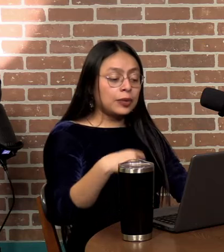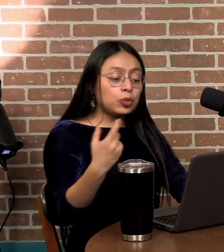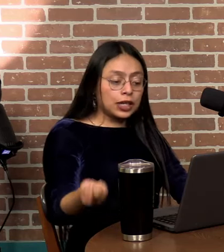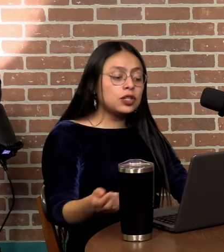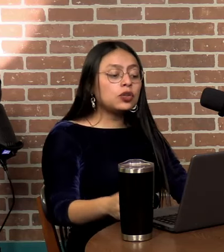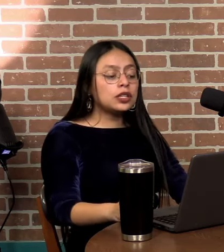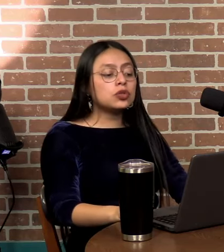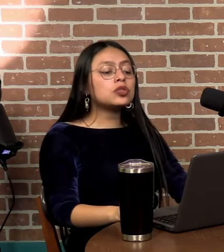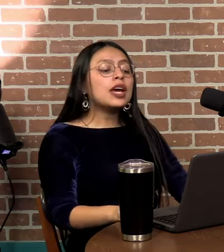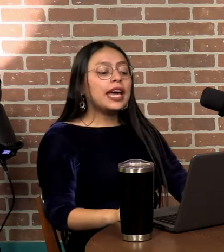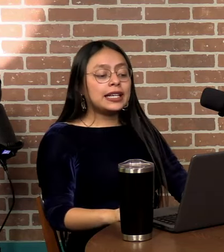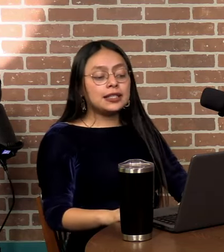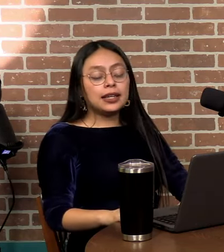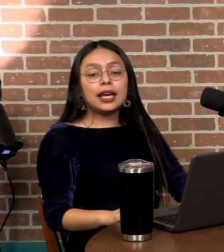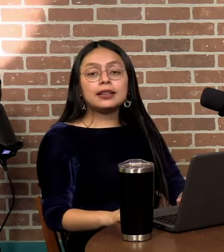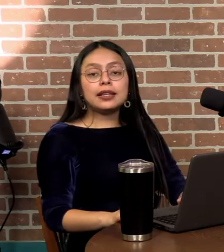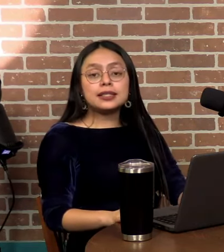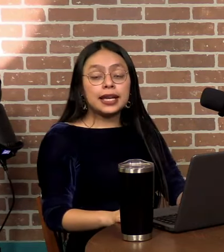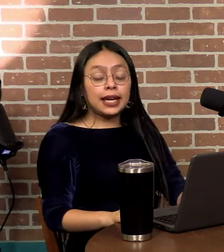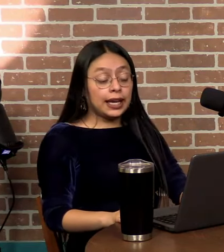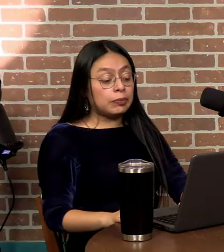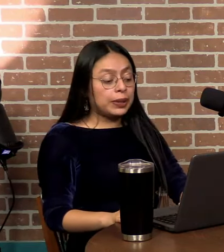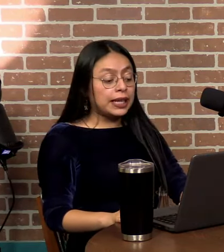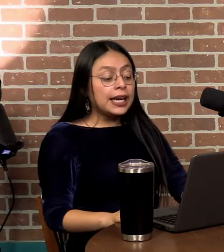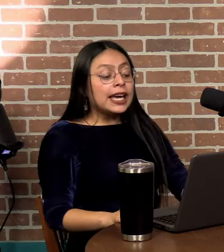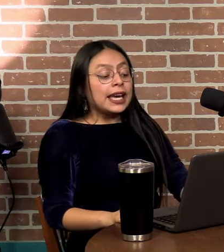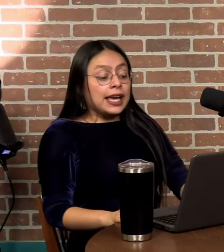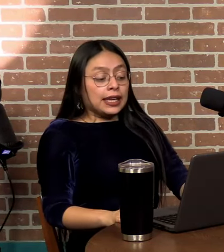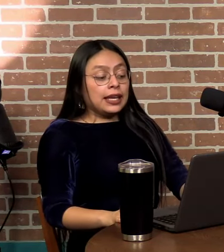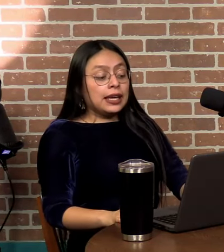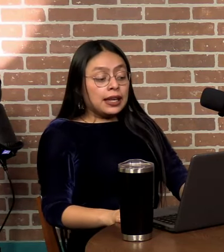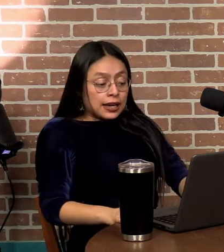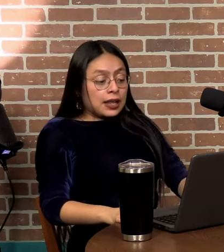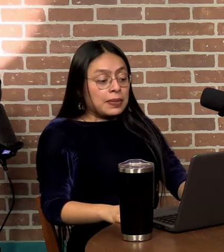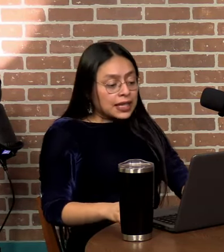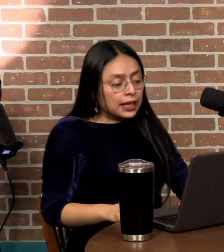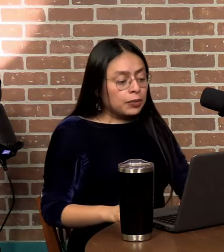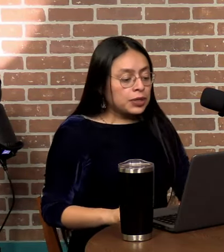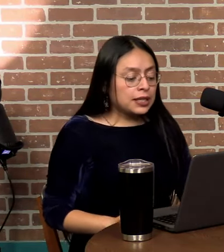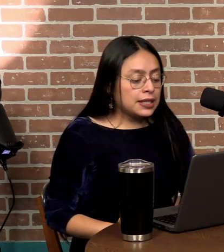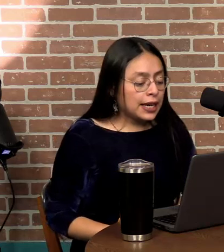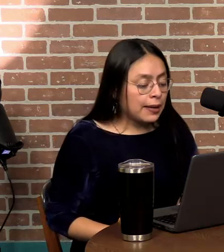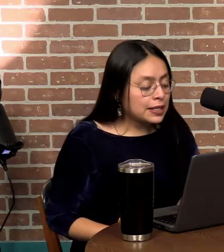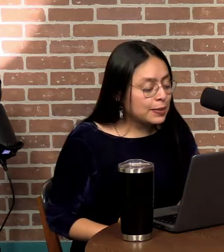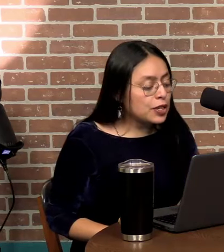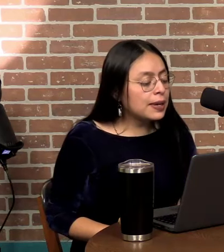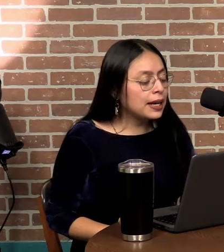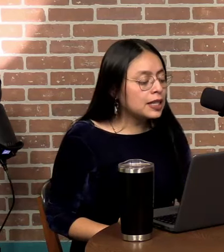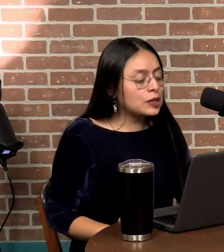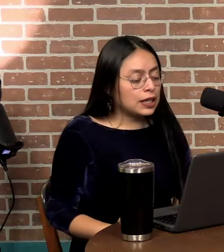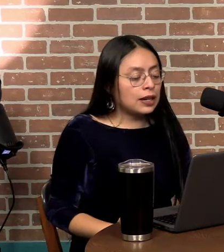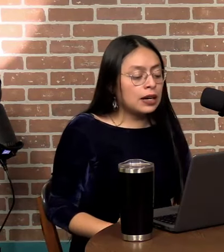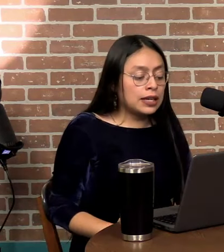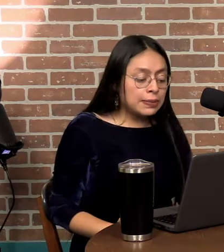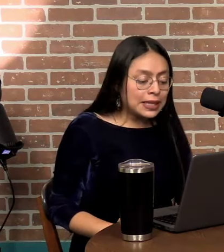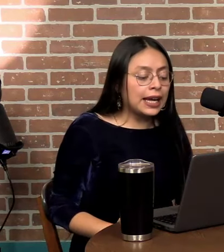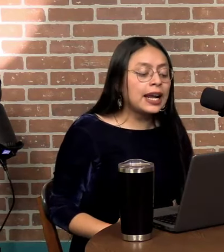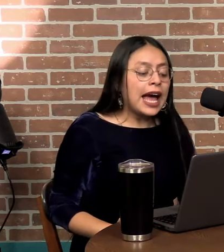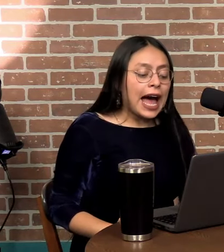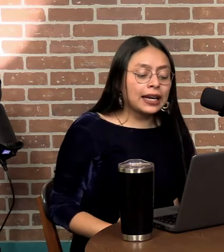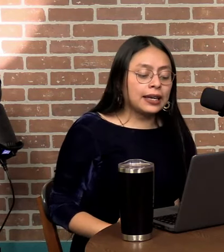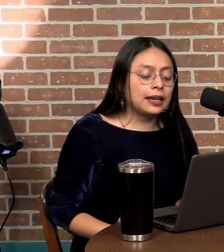la impugnación de estos exdirigentes de el pri Y nada más aquí pues antes de que avancemos a viernes les quiero